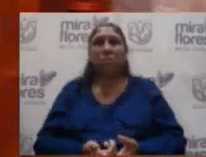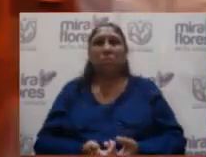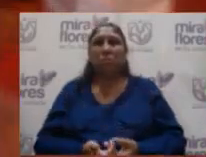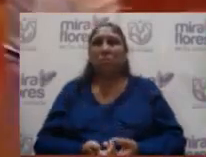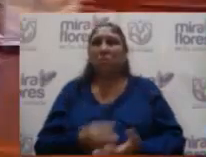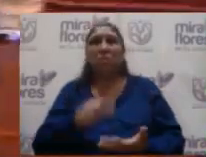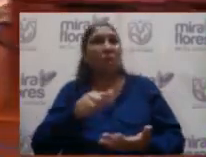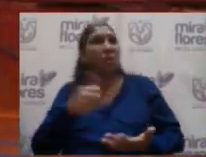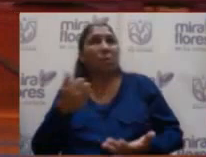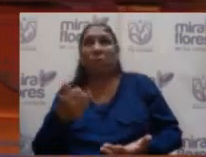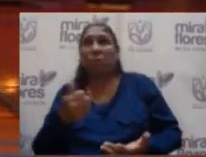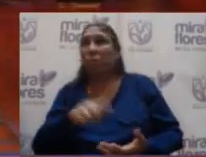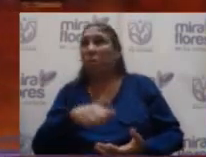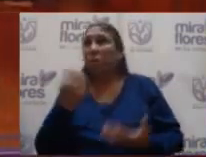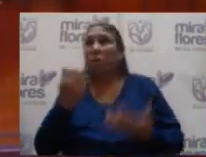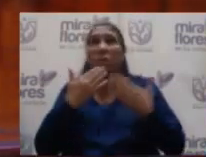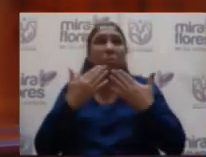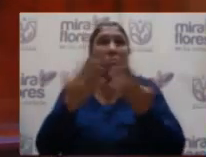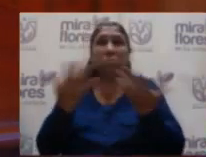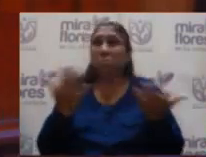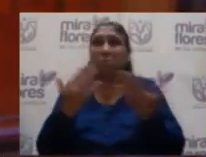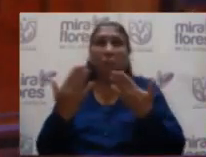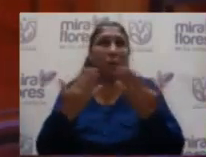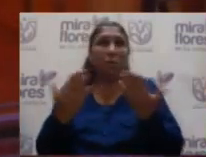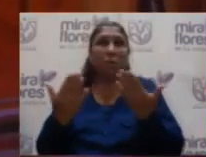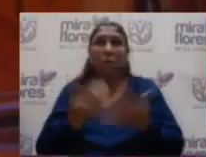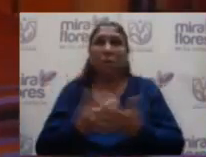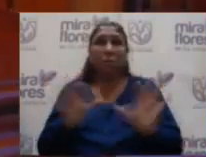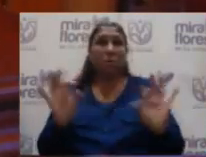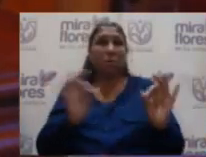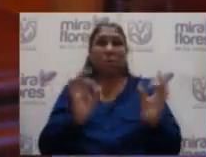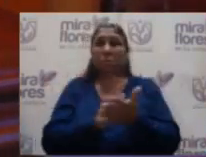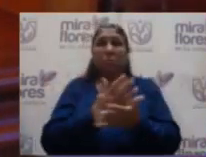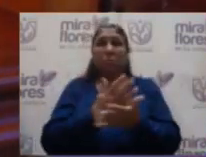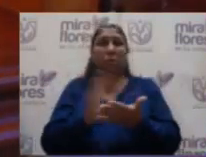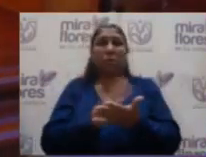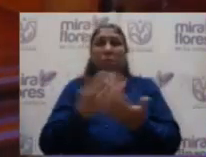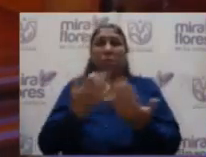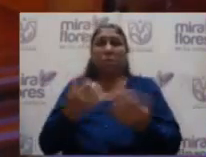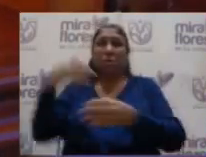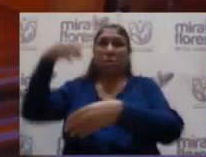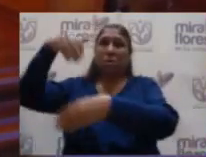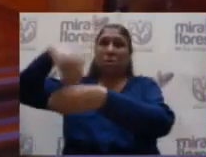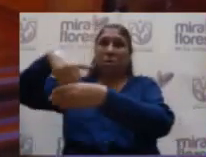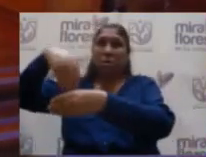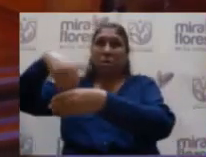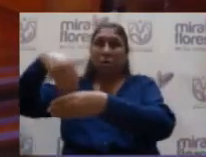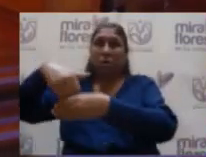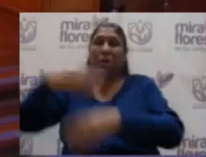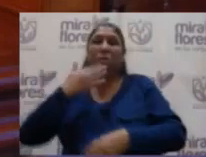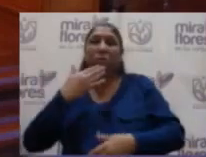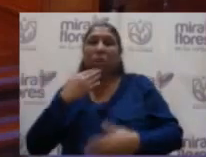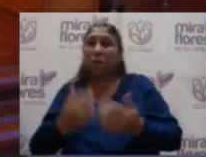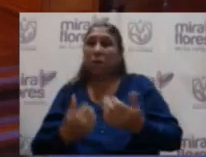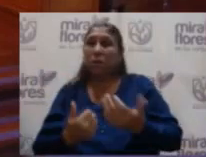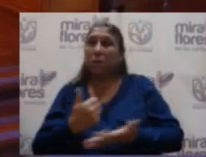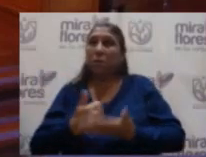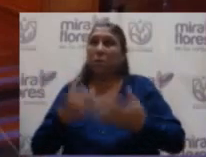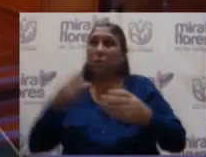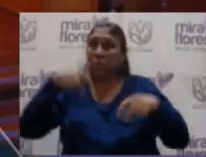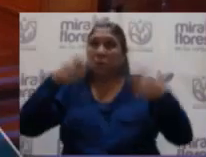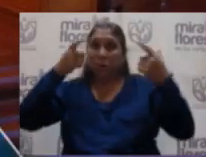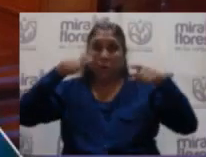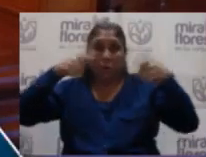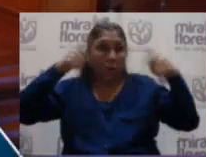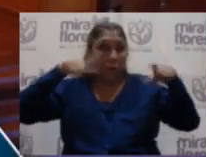alguna otra intervención? Si no hay más intervenciones, procederemos a votar. Aquellos miembros del Consejo que estén a favor de aprobar este proyecto, si no